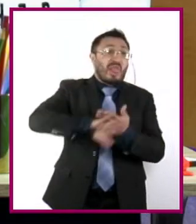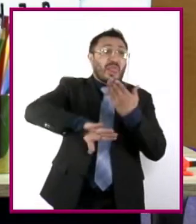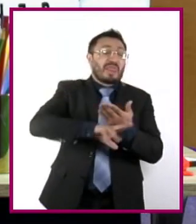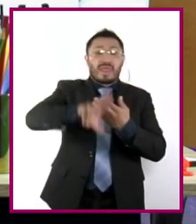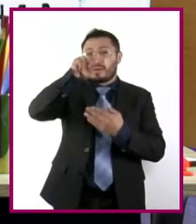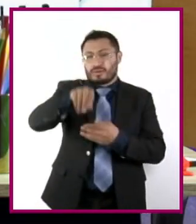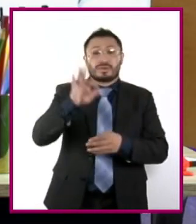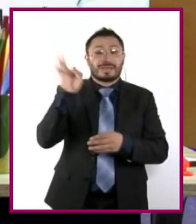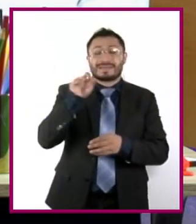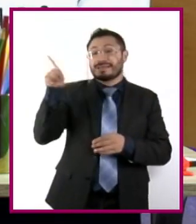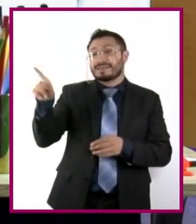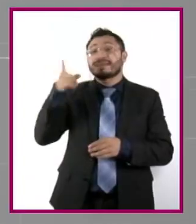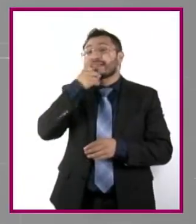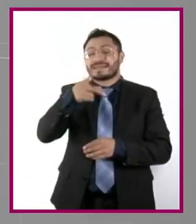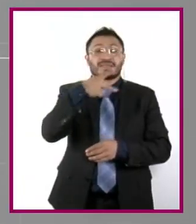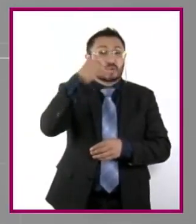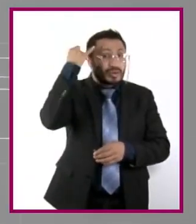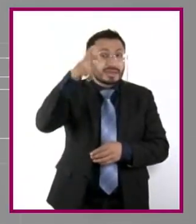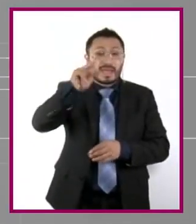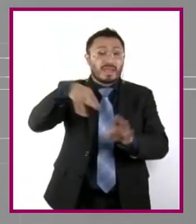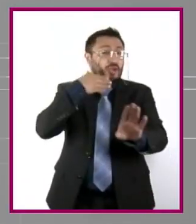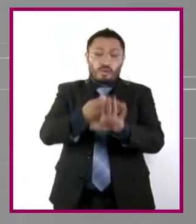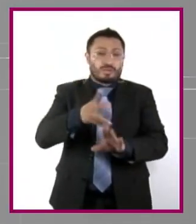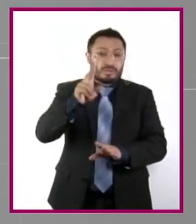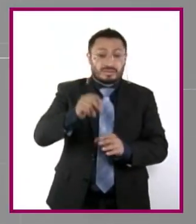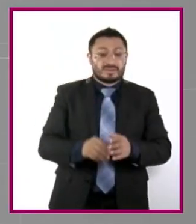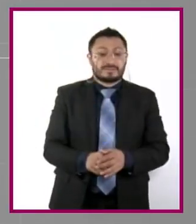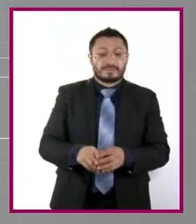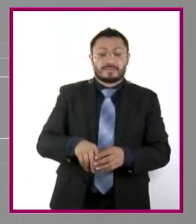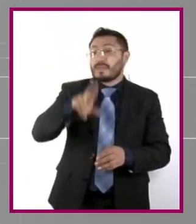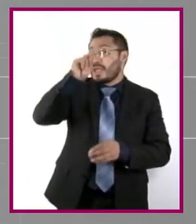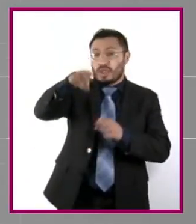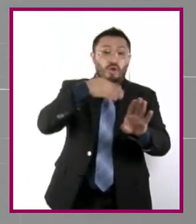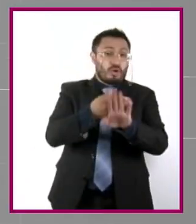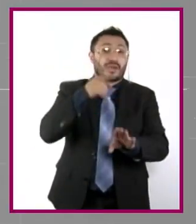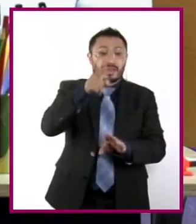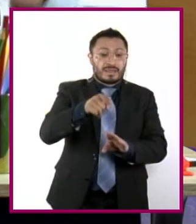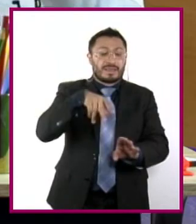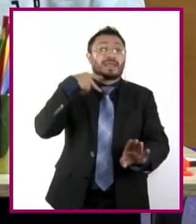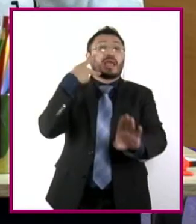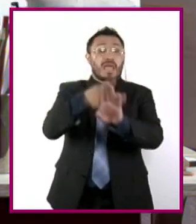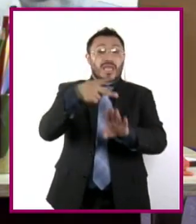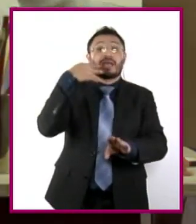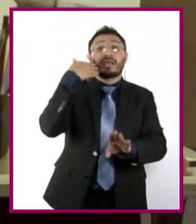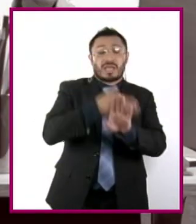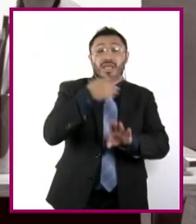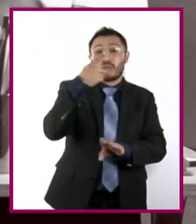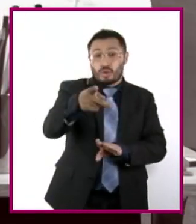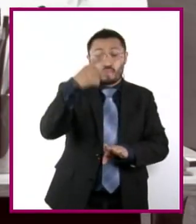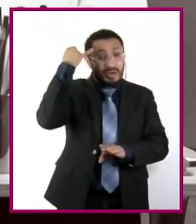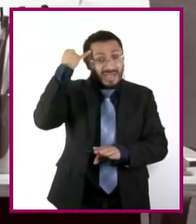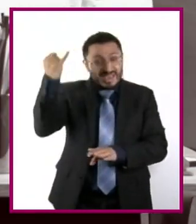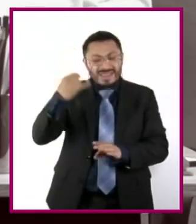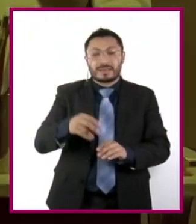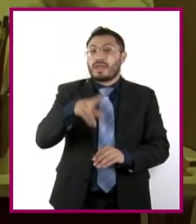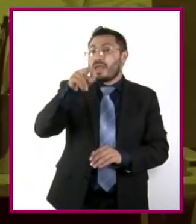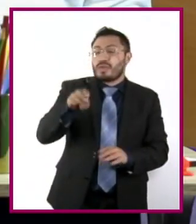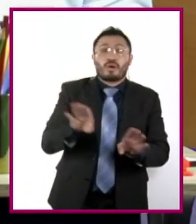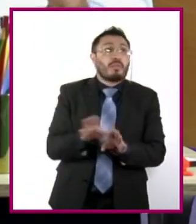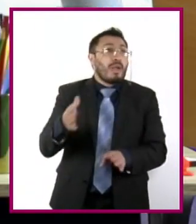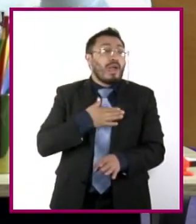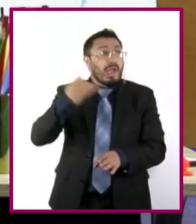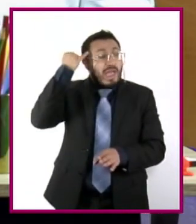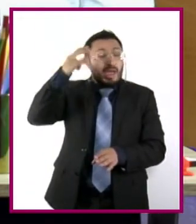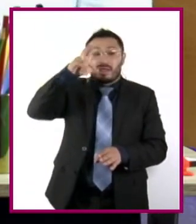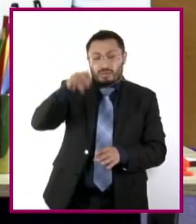no significa que esté en contra tuya. Antes que nada, no es contra ti, es contra tu punto. Recuerda no asumir. Es necesario